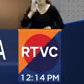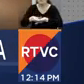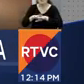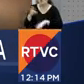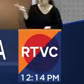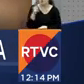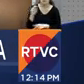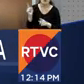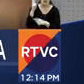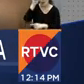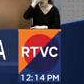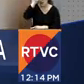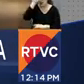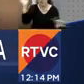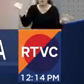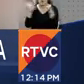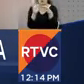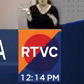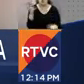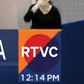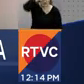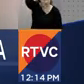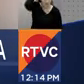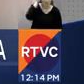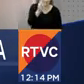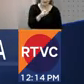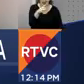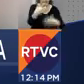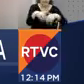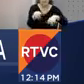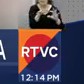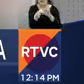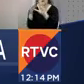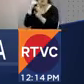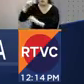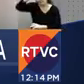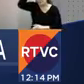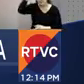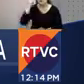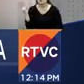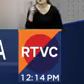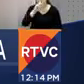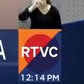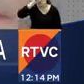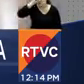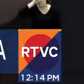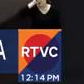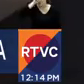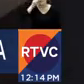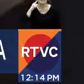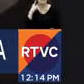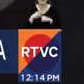hace referencia a la vinculación de Córdoba con el empresario. Luego de la presentación del informe, la ex senadora anunció acciones